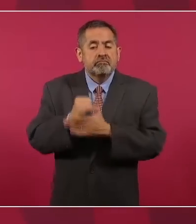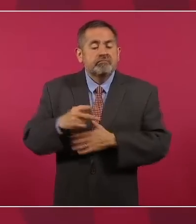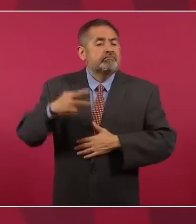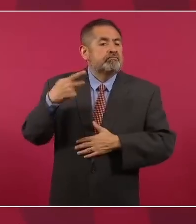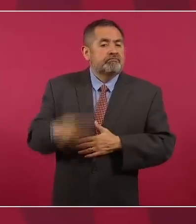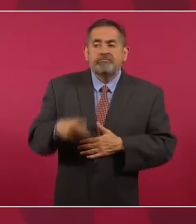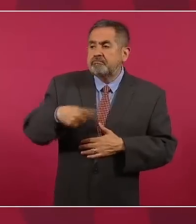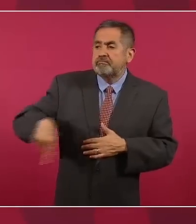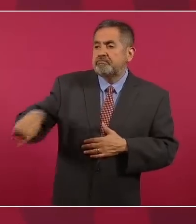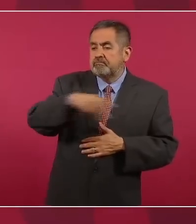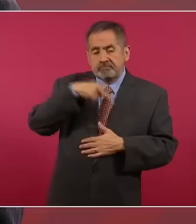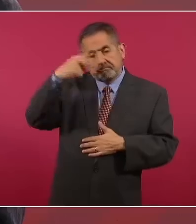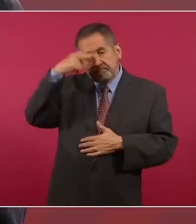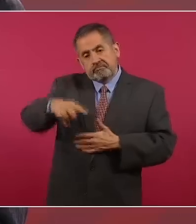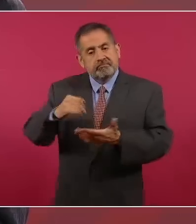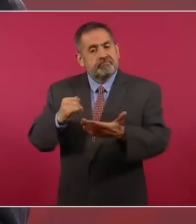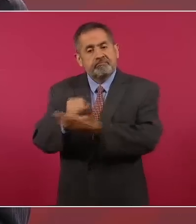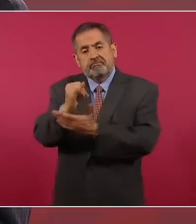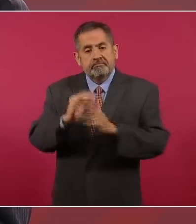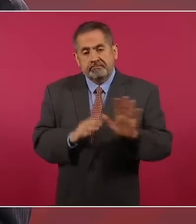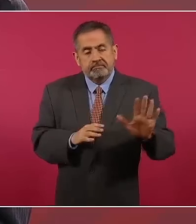México.